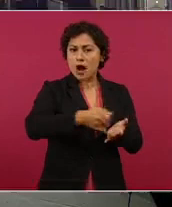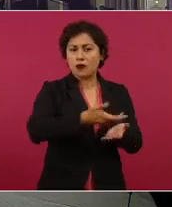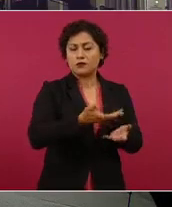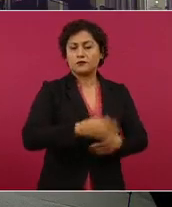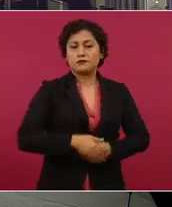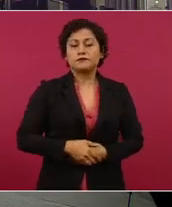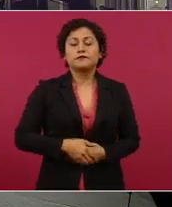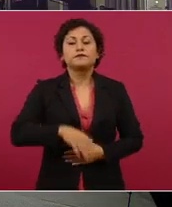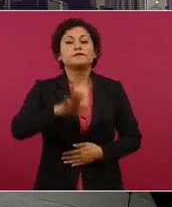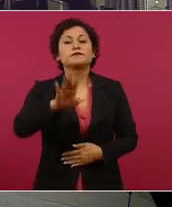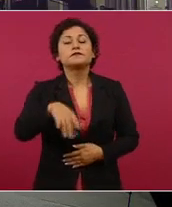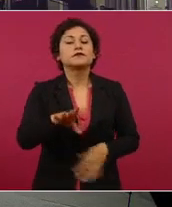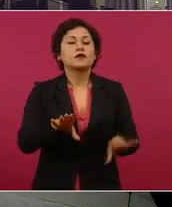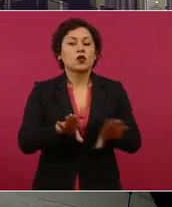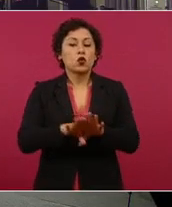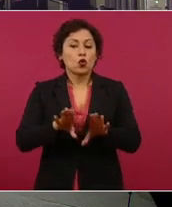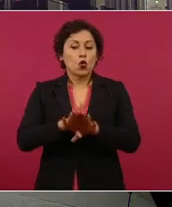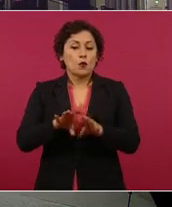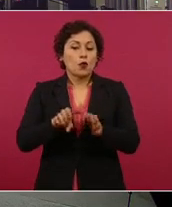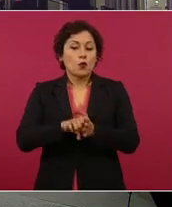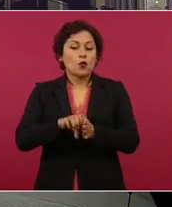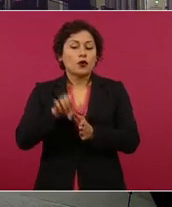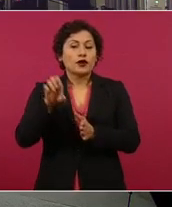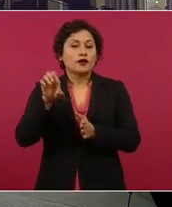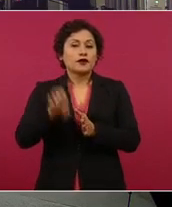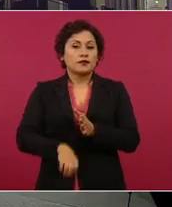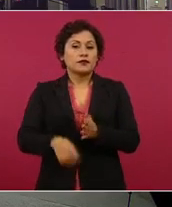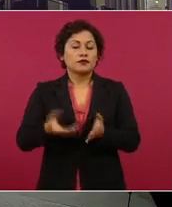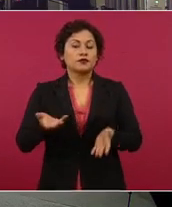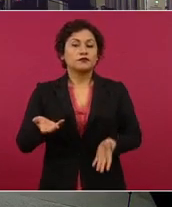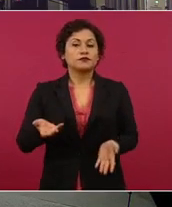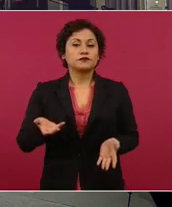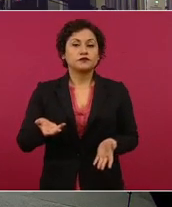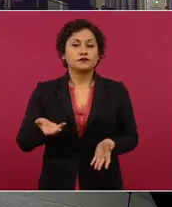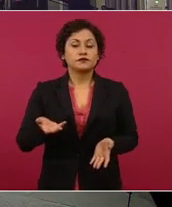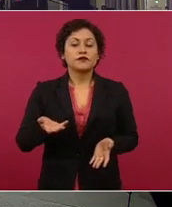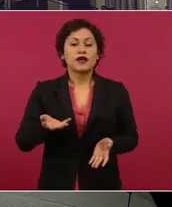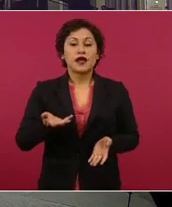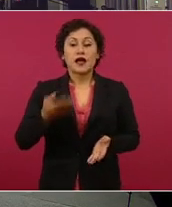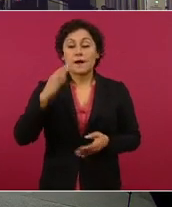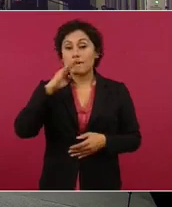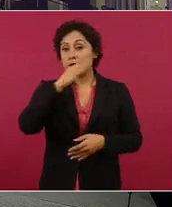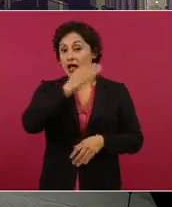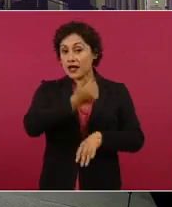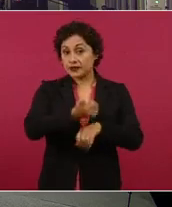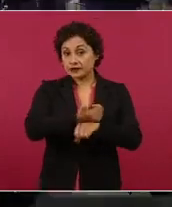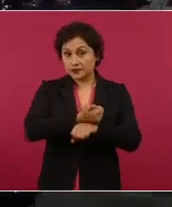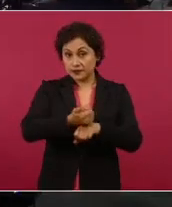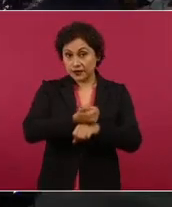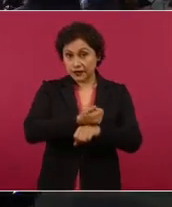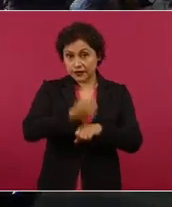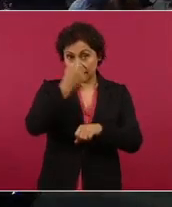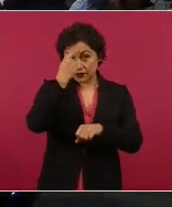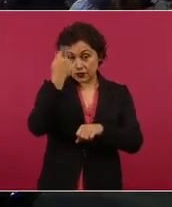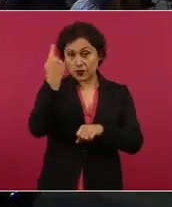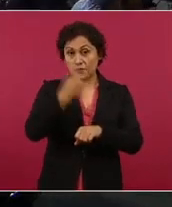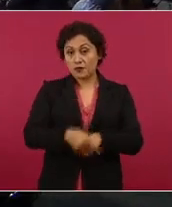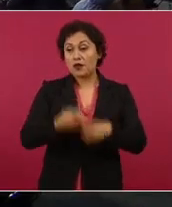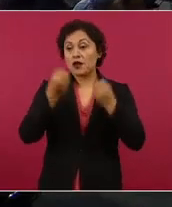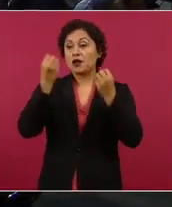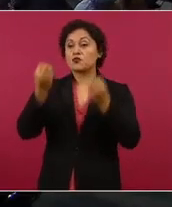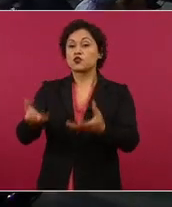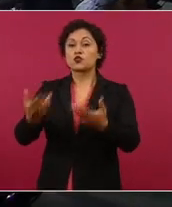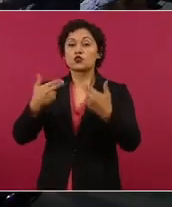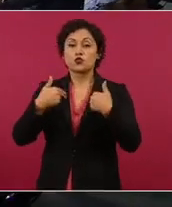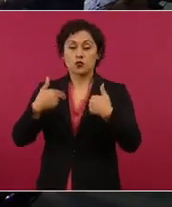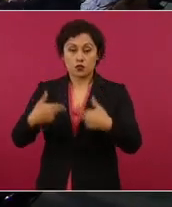cómo se supliría el maíz amarillo que se utiliza para consumo humano si México no tiene